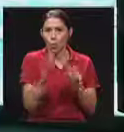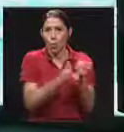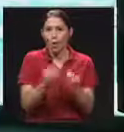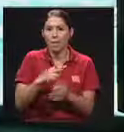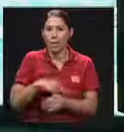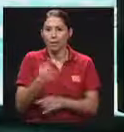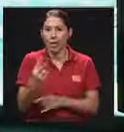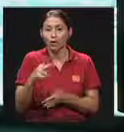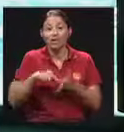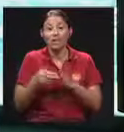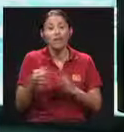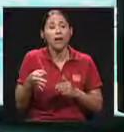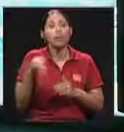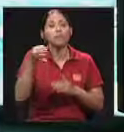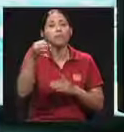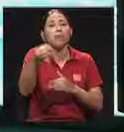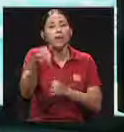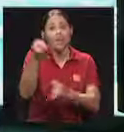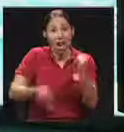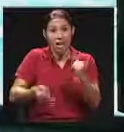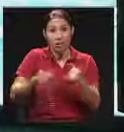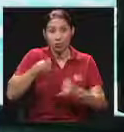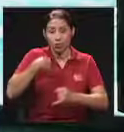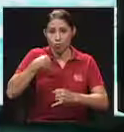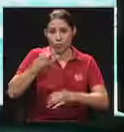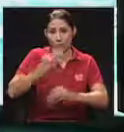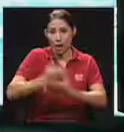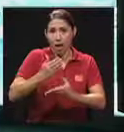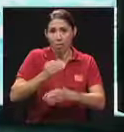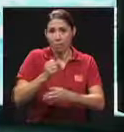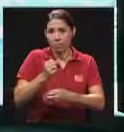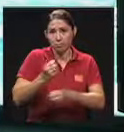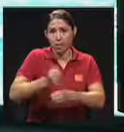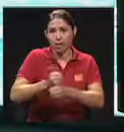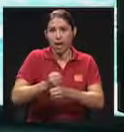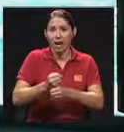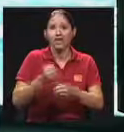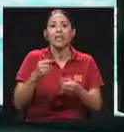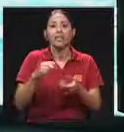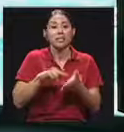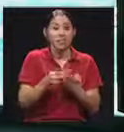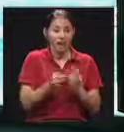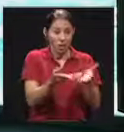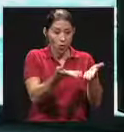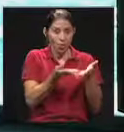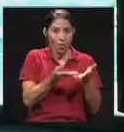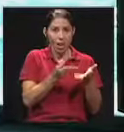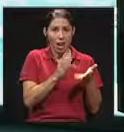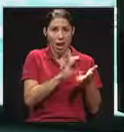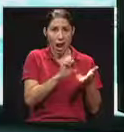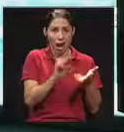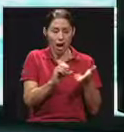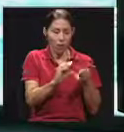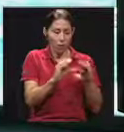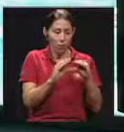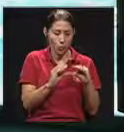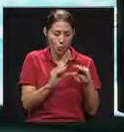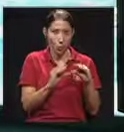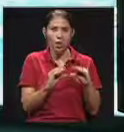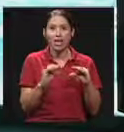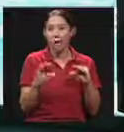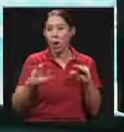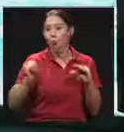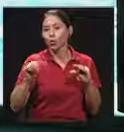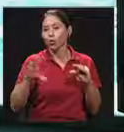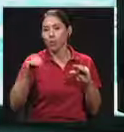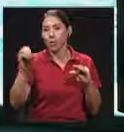me va a asegurar que al final de mi vida laboral voy a llegar a obtener otro 50% para completar lo que me da la caja del Seguro Social, y ya sé que eso va